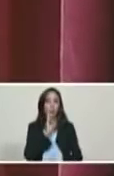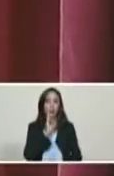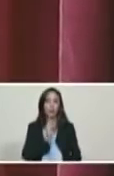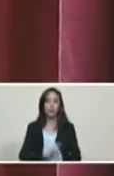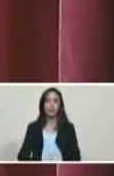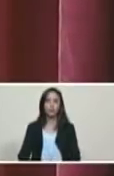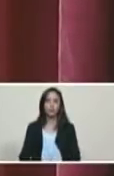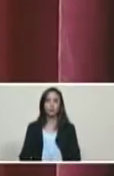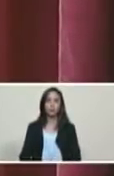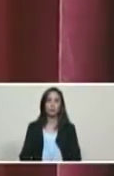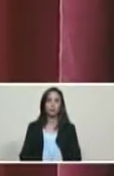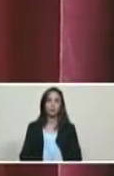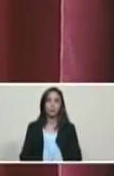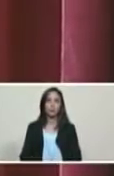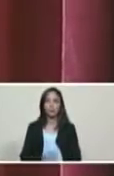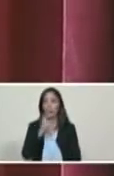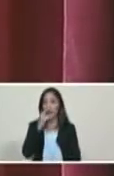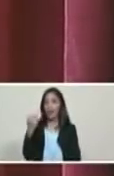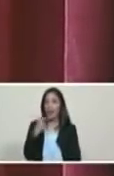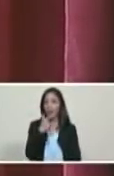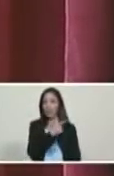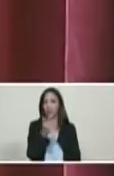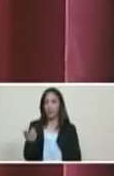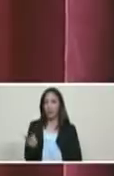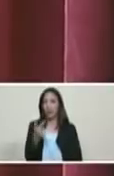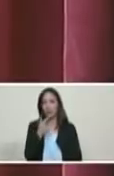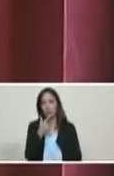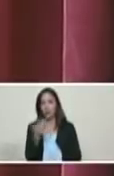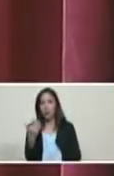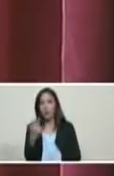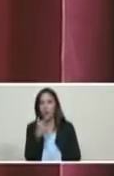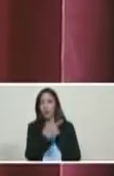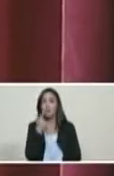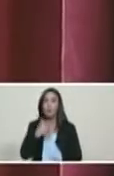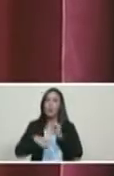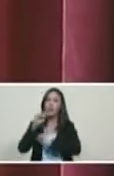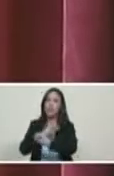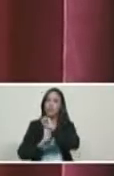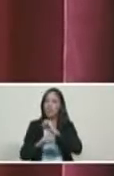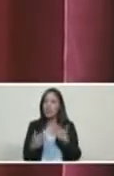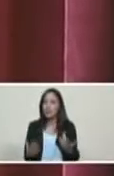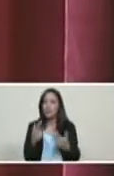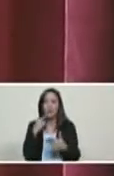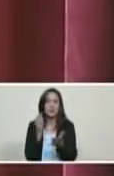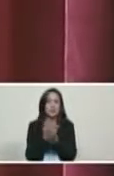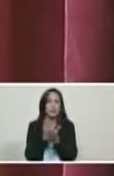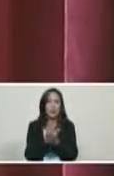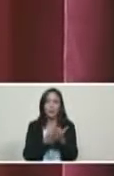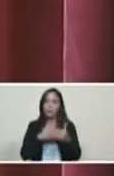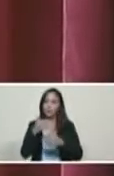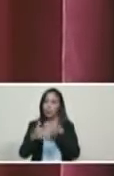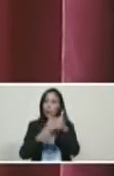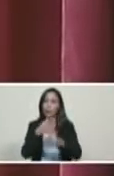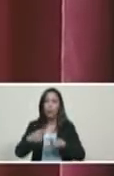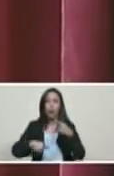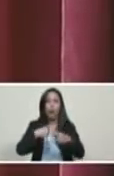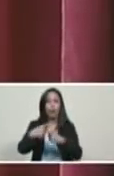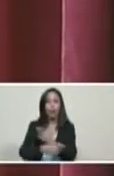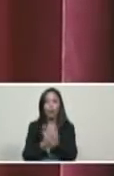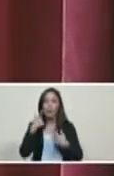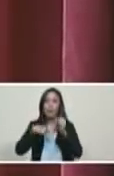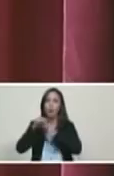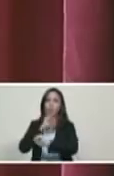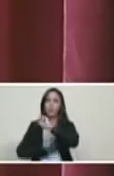Bolívar. Como anteriormente dije, nuestra lucha es constante. Y finalmente cito al maestro